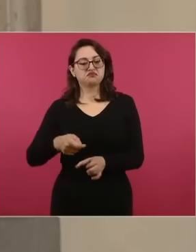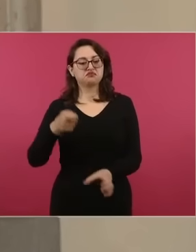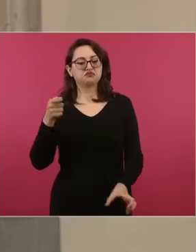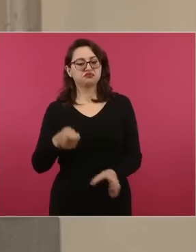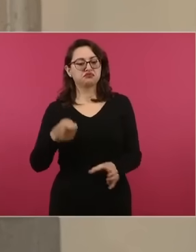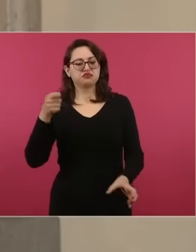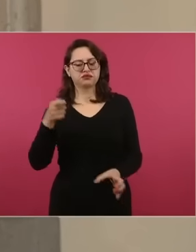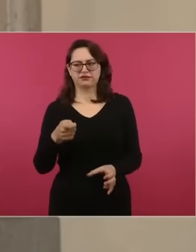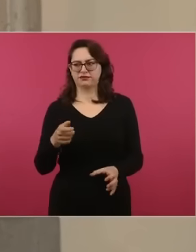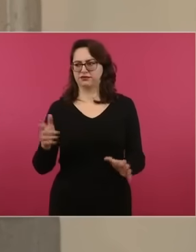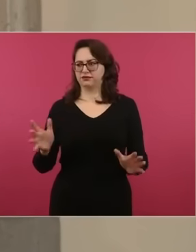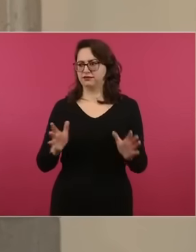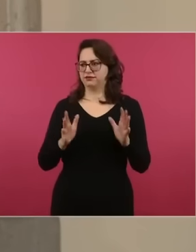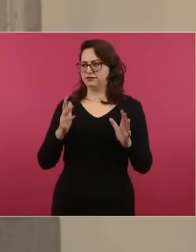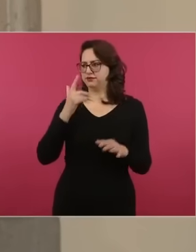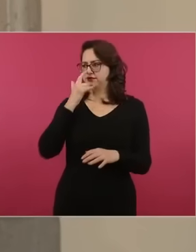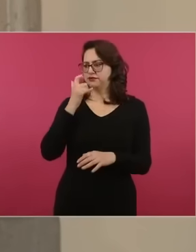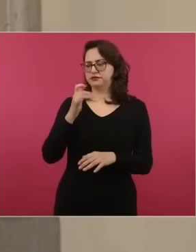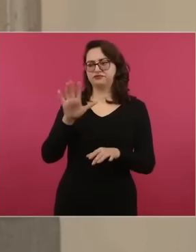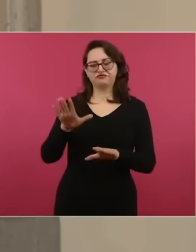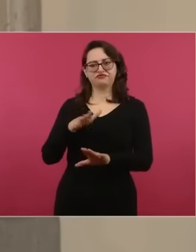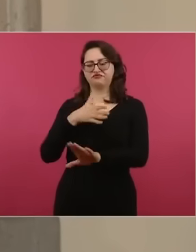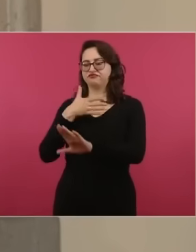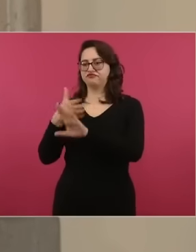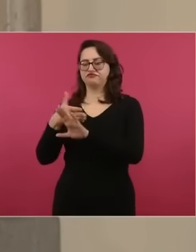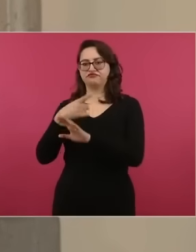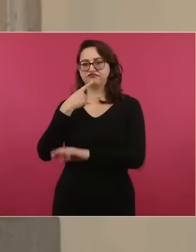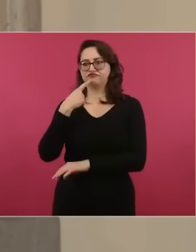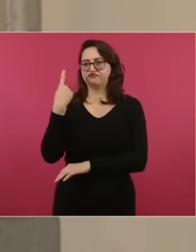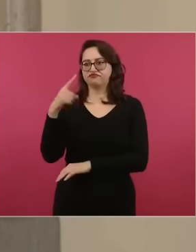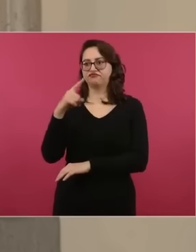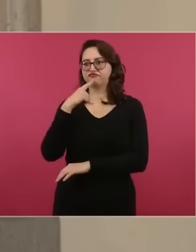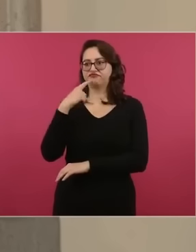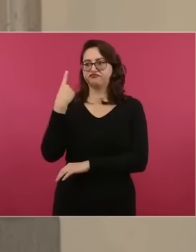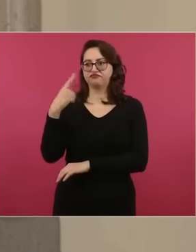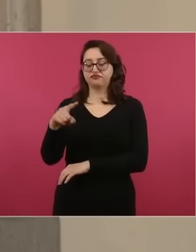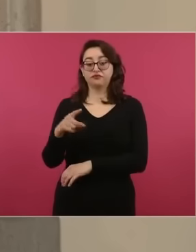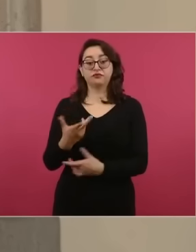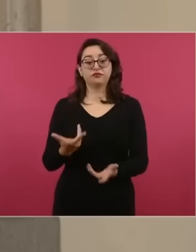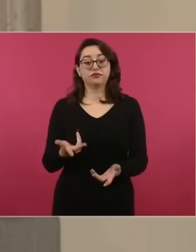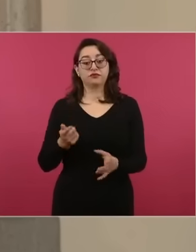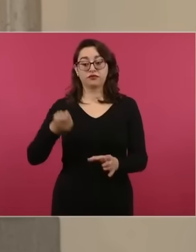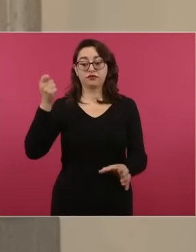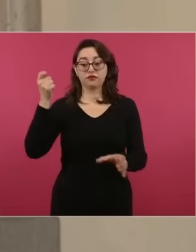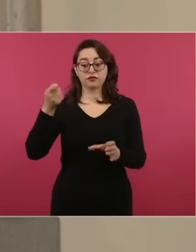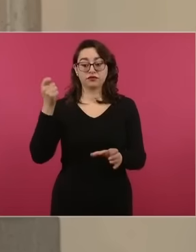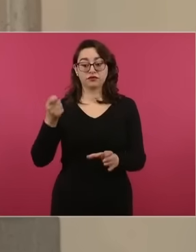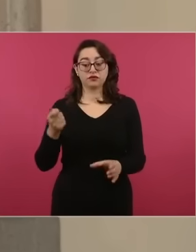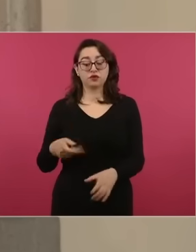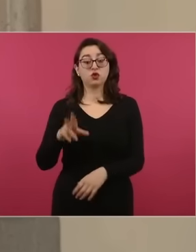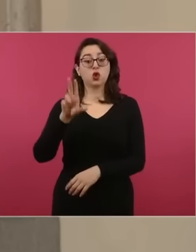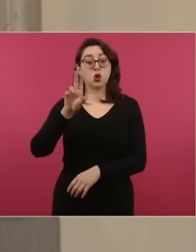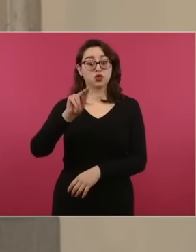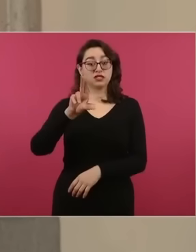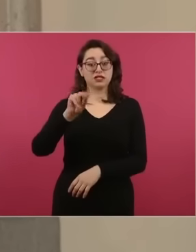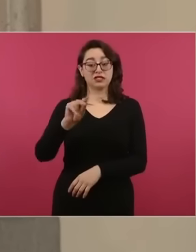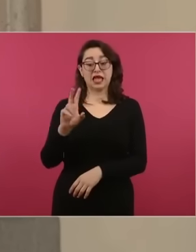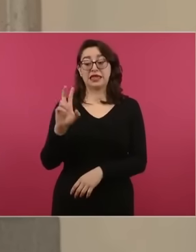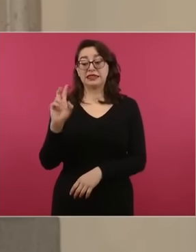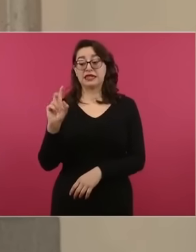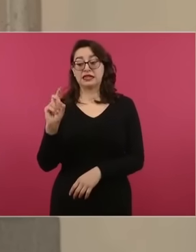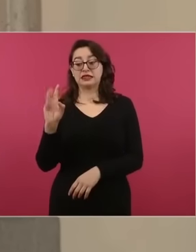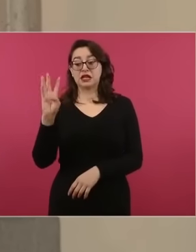consejo de la judicatura Federal de 80 de su resoluciones 39 casos